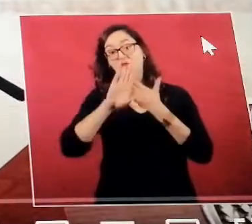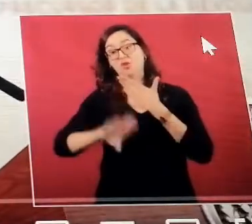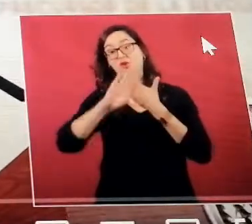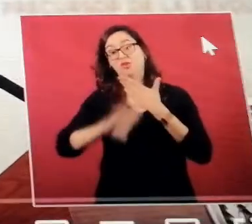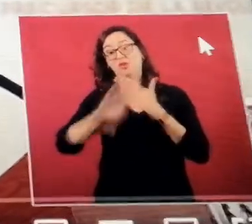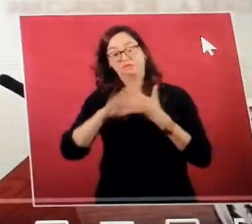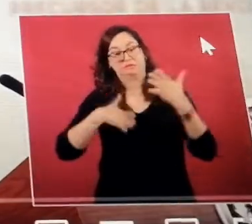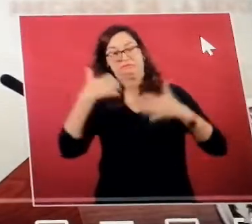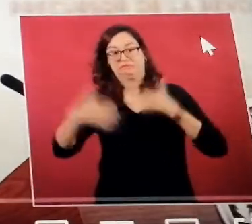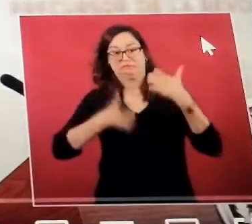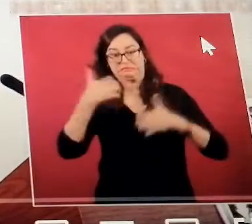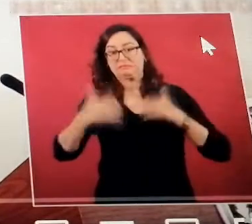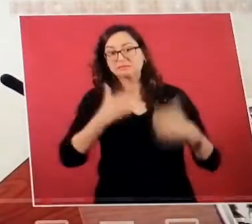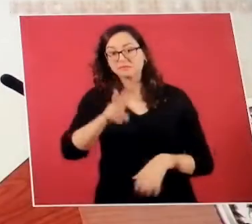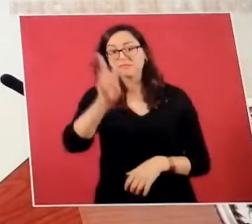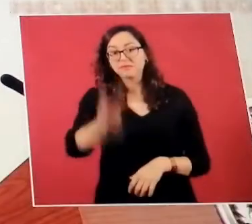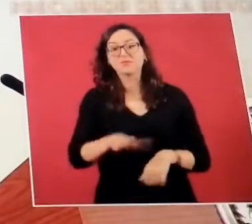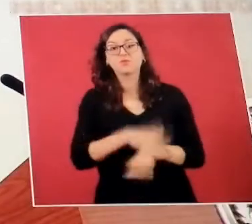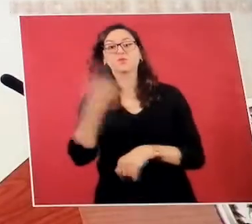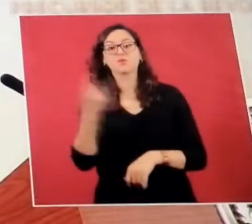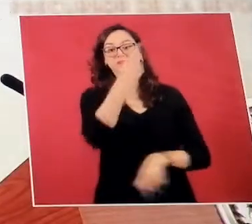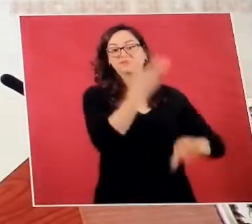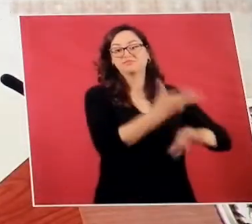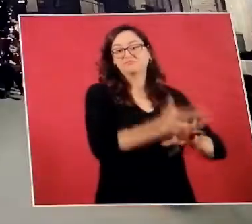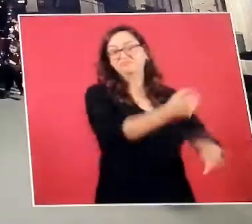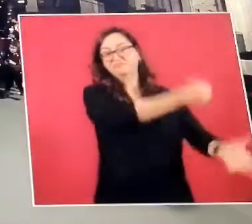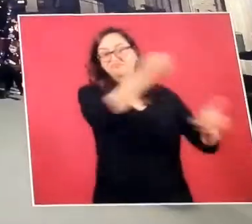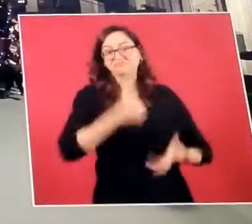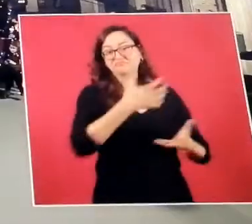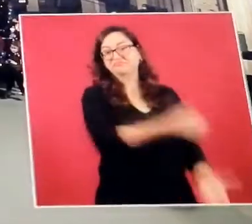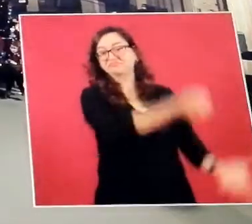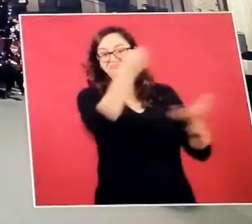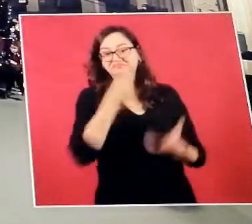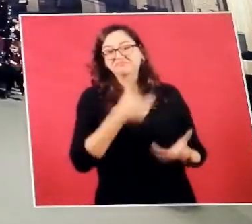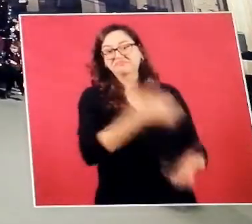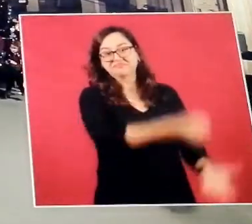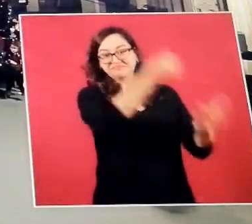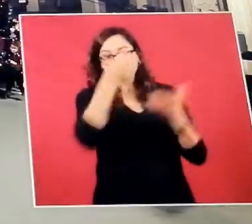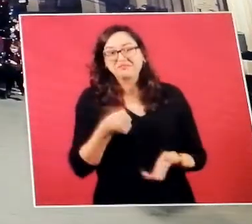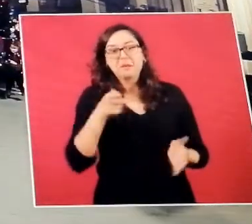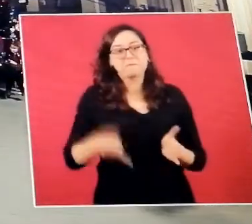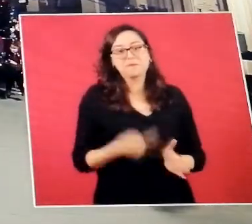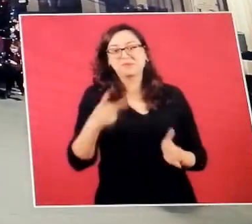récord. El comercio de bienes en este año